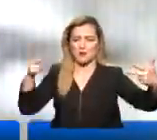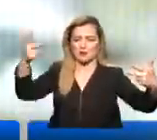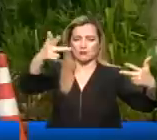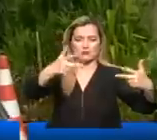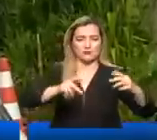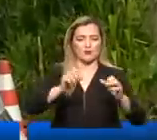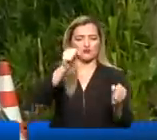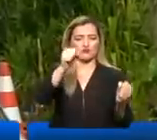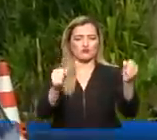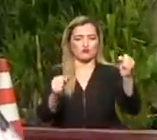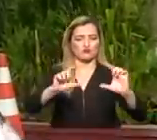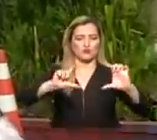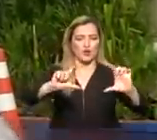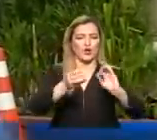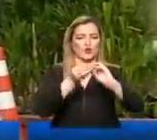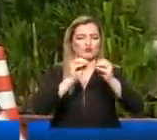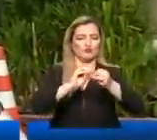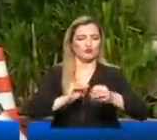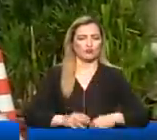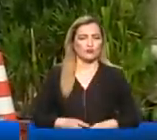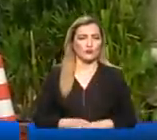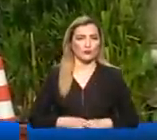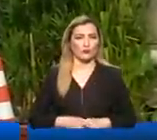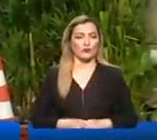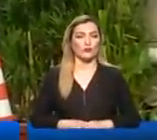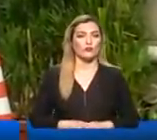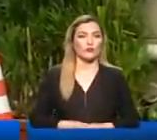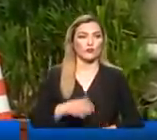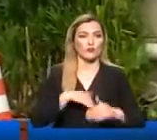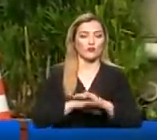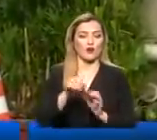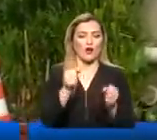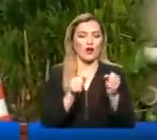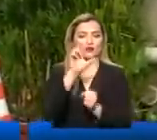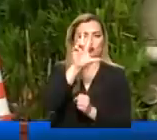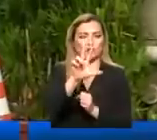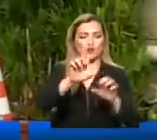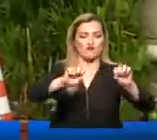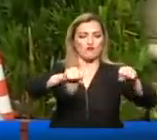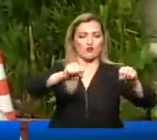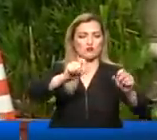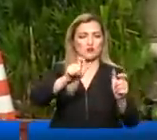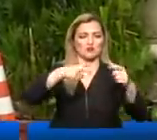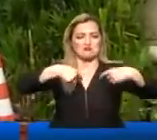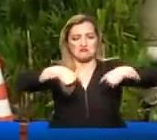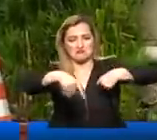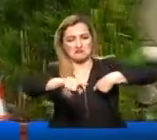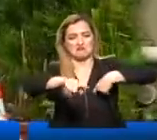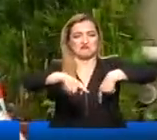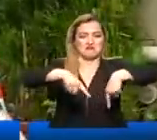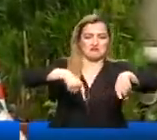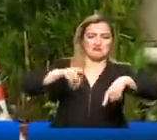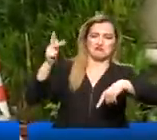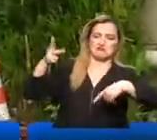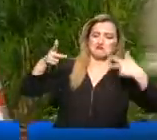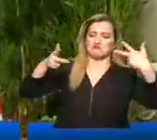del automotor. Aparentemente ingresaron en ese lapso aproximadamente unos 3 vehículos, una motocicleta. Se ven algunos ciudadanos en base a las tomas de